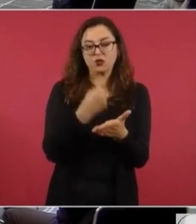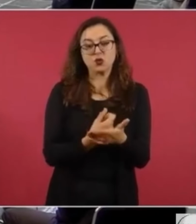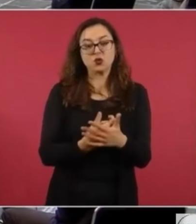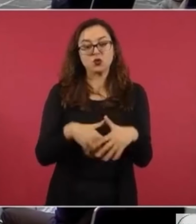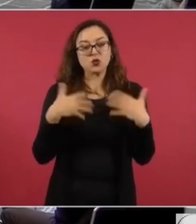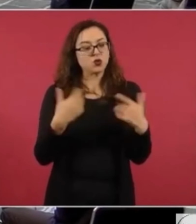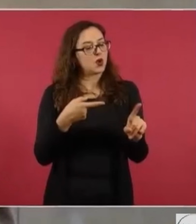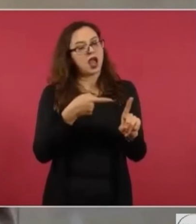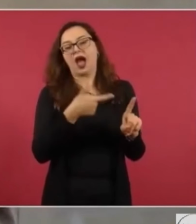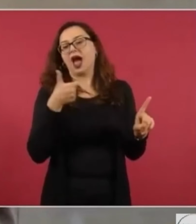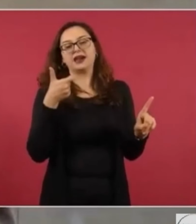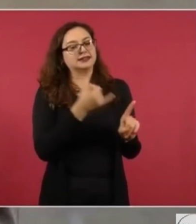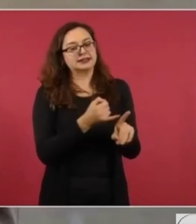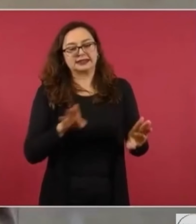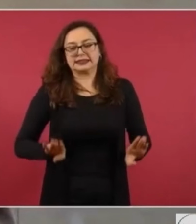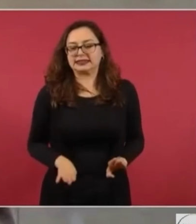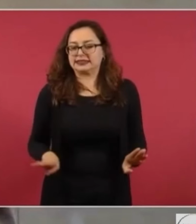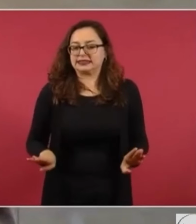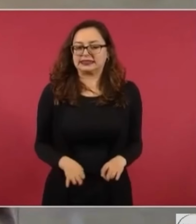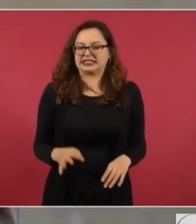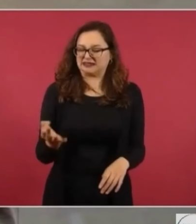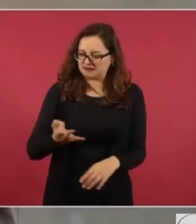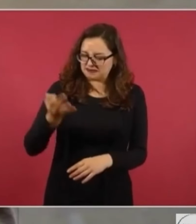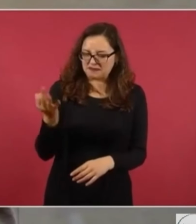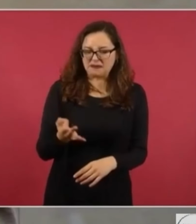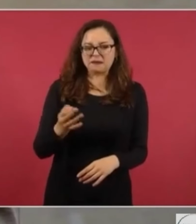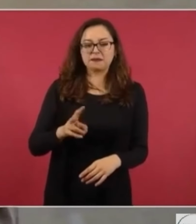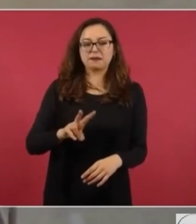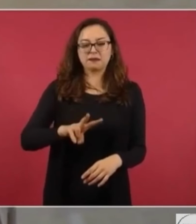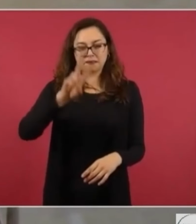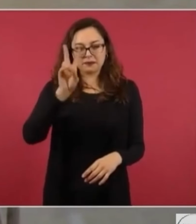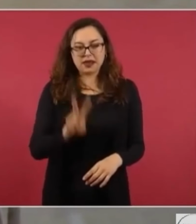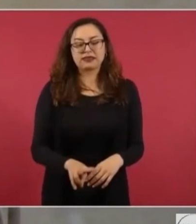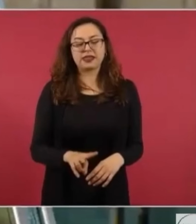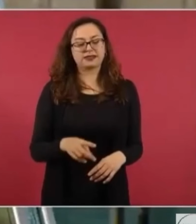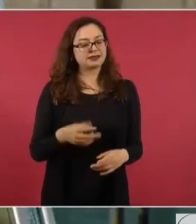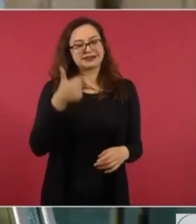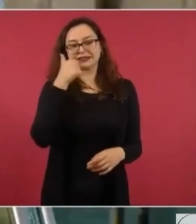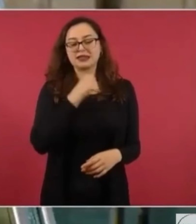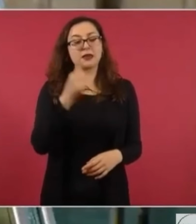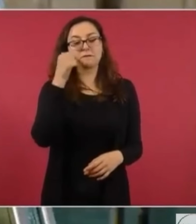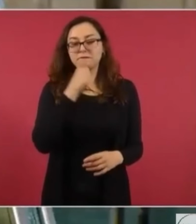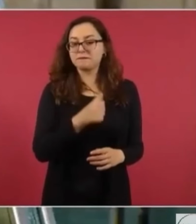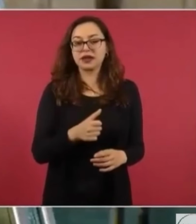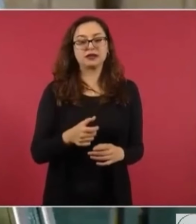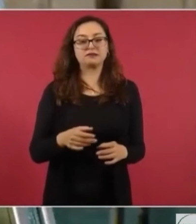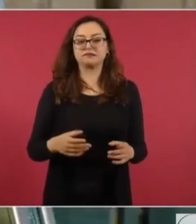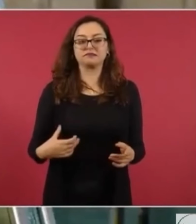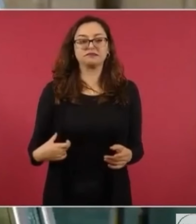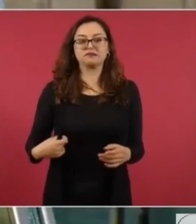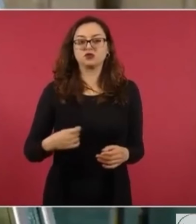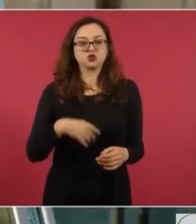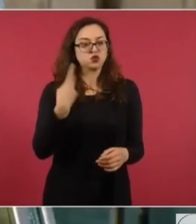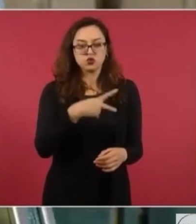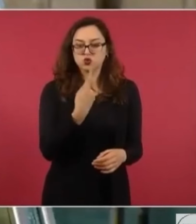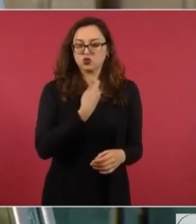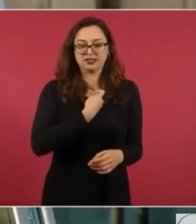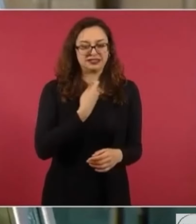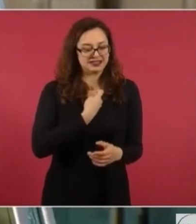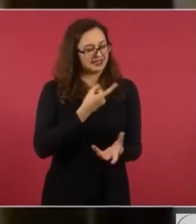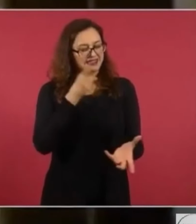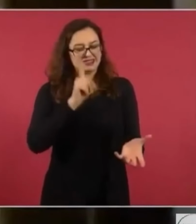exactamente, que eso fue de una manera superlativa, inimitable,